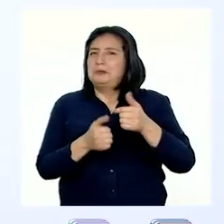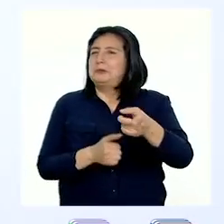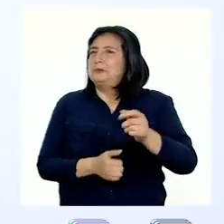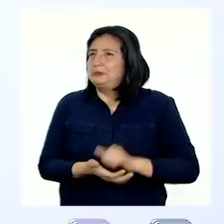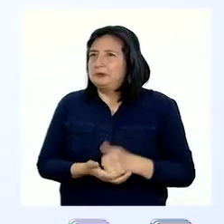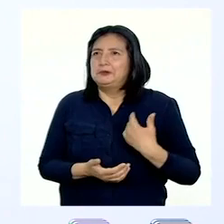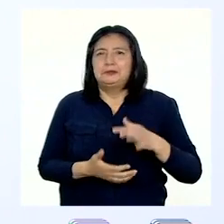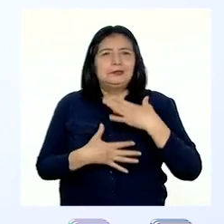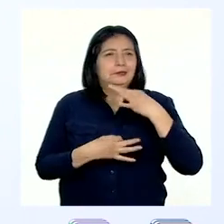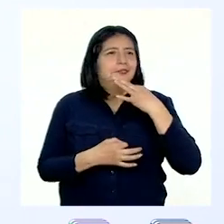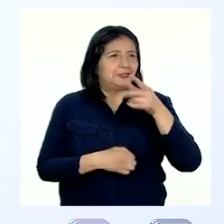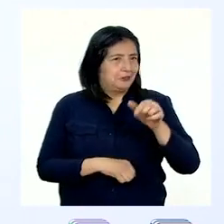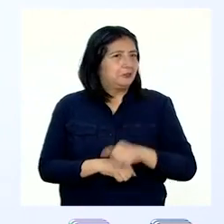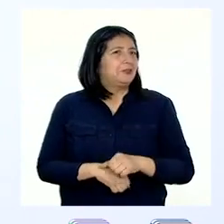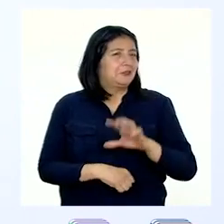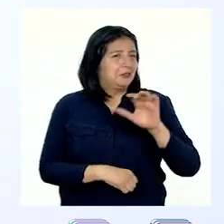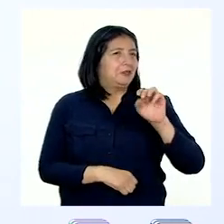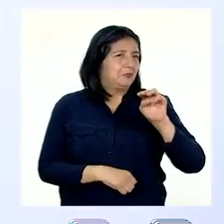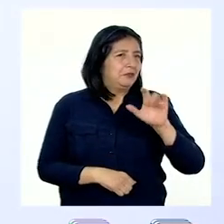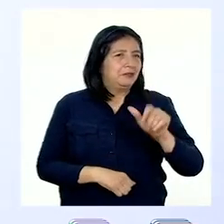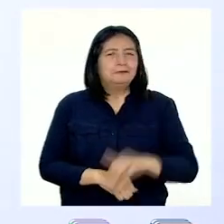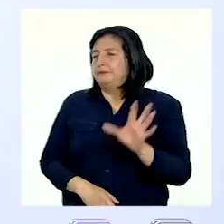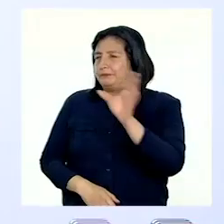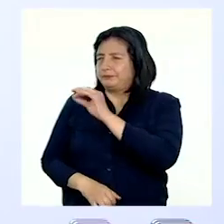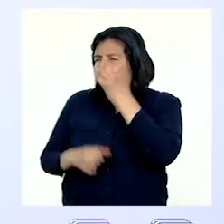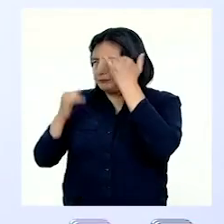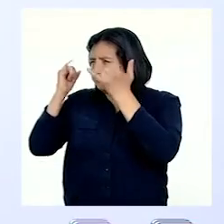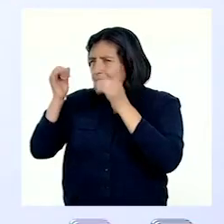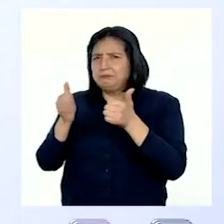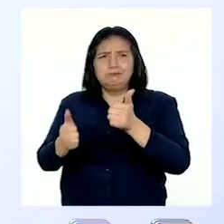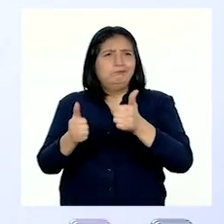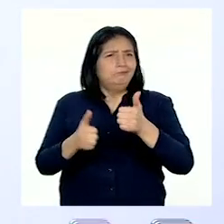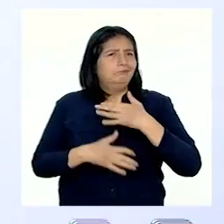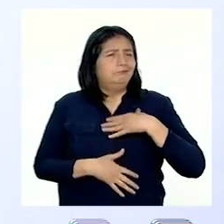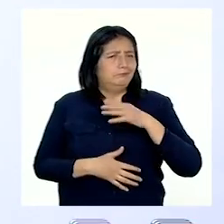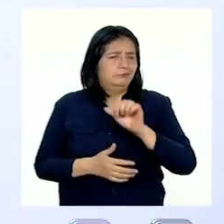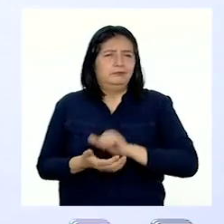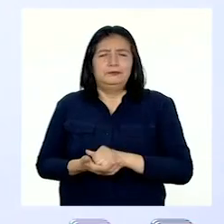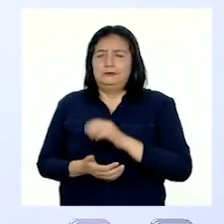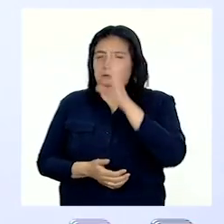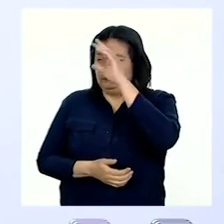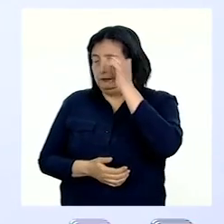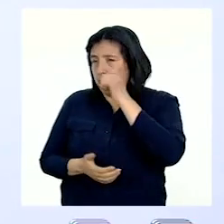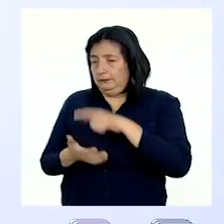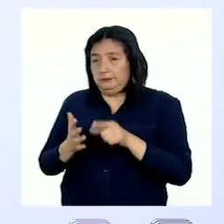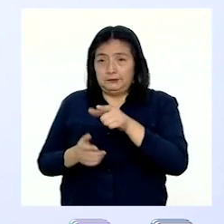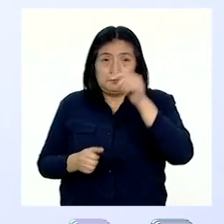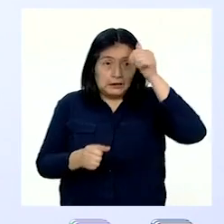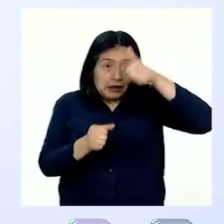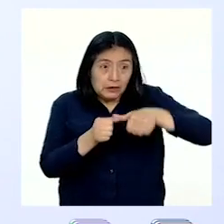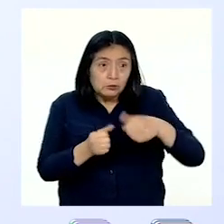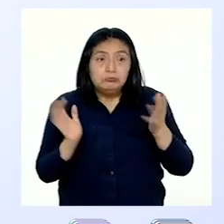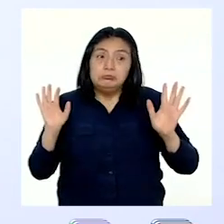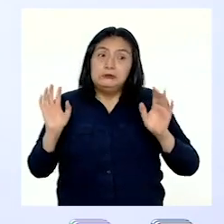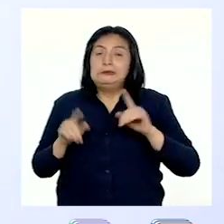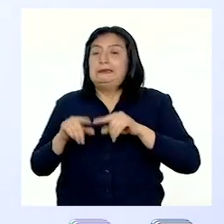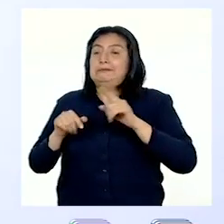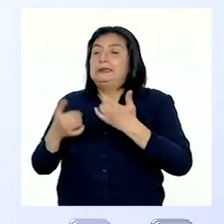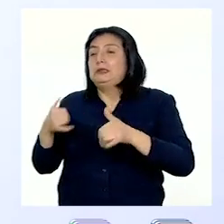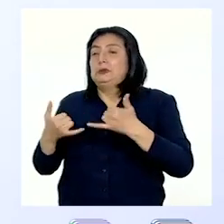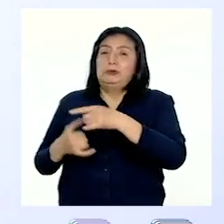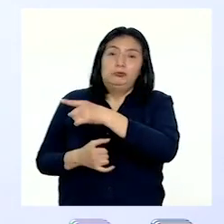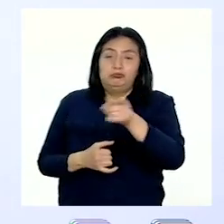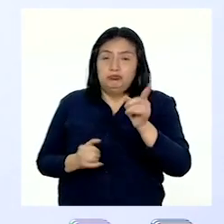retadora, muy interesante, Camila. Todas están súper divertidas. Chicas y chicos, recuerden que dependiendo del juego